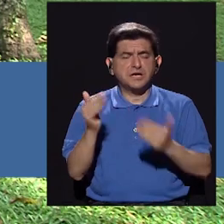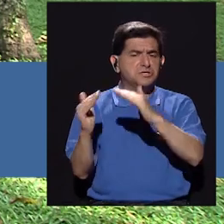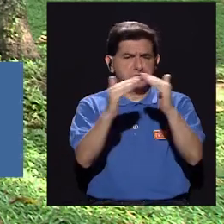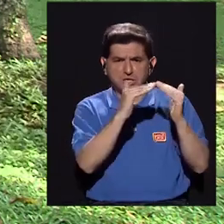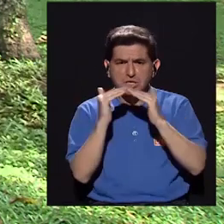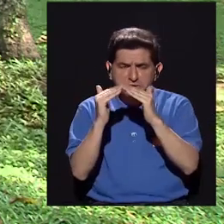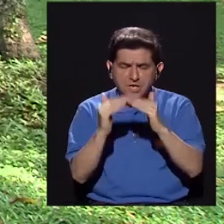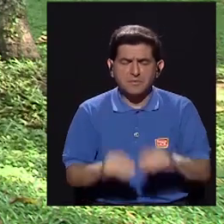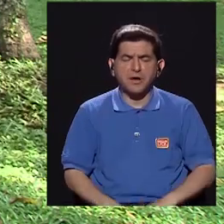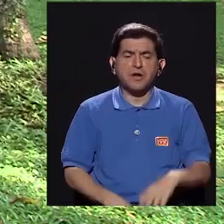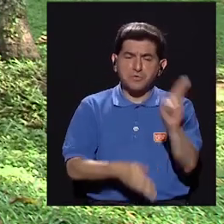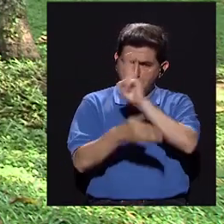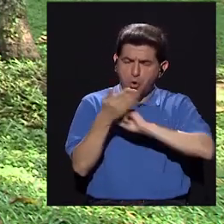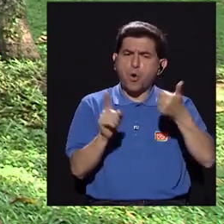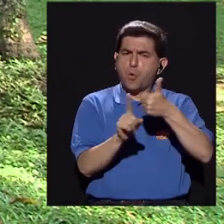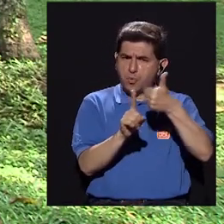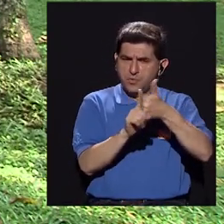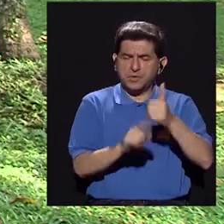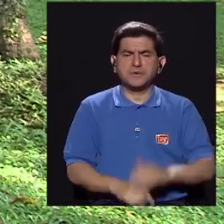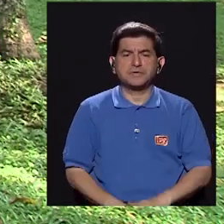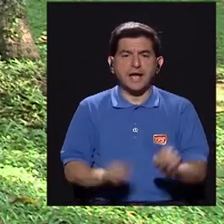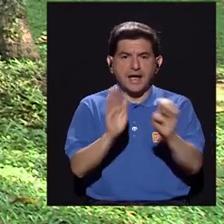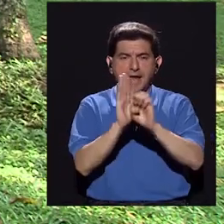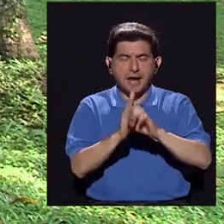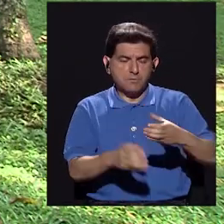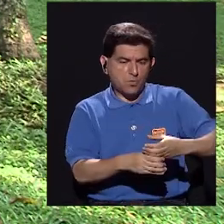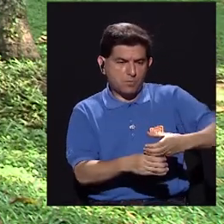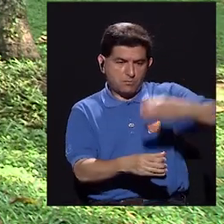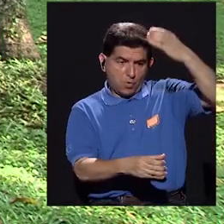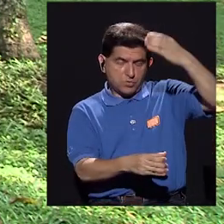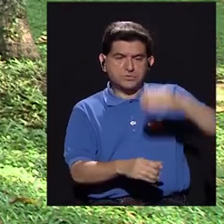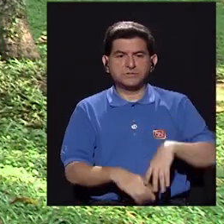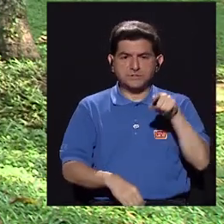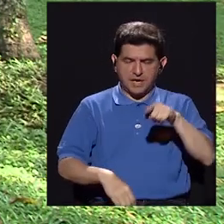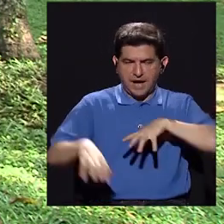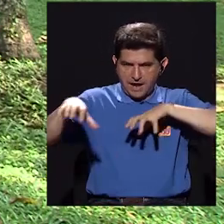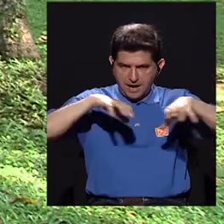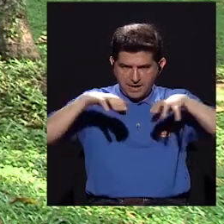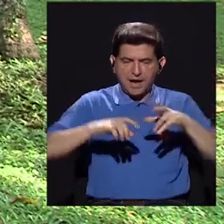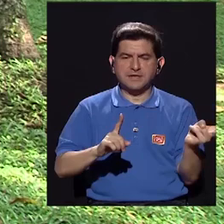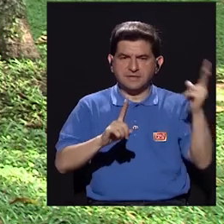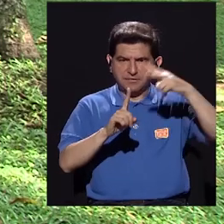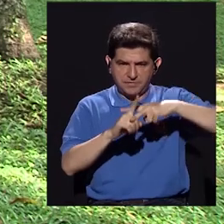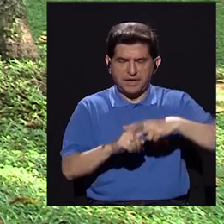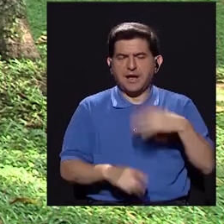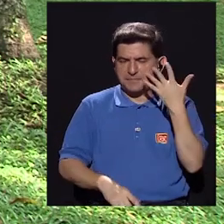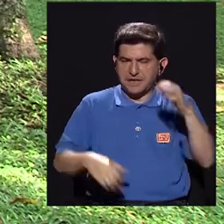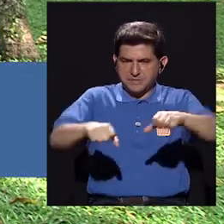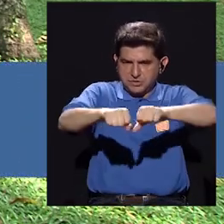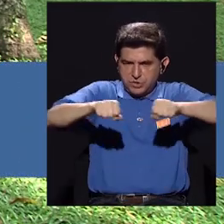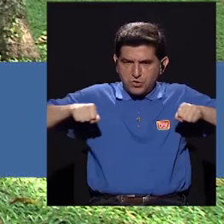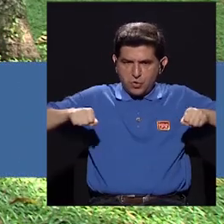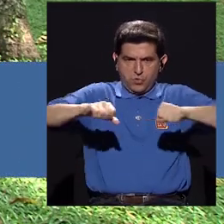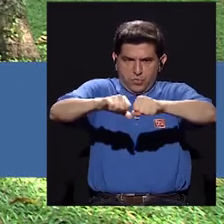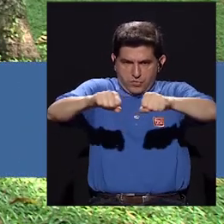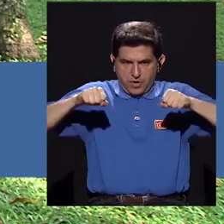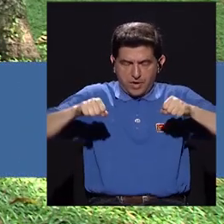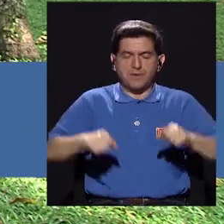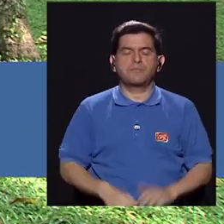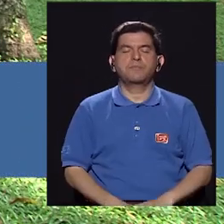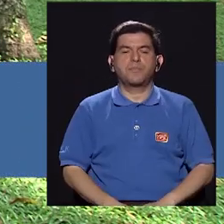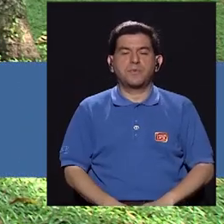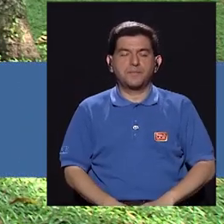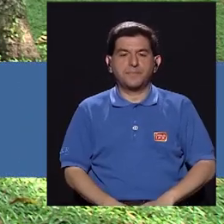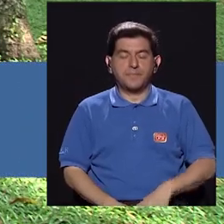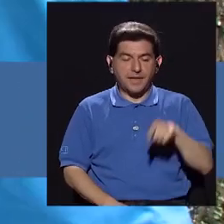nuestra casa, puede ser del barrio, puede ser en la misma universidad, que por ejemplo vamos a usar este poste hoy para hacer el ejercicio que vamos a simular un remo.